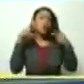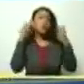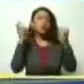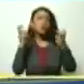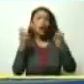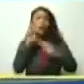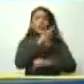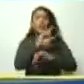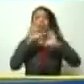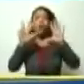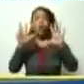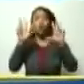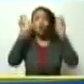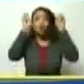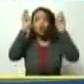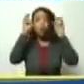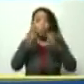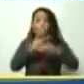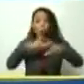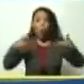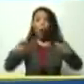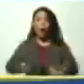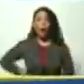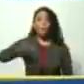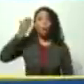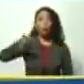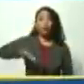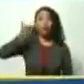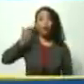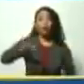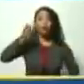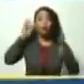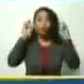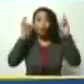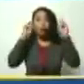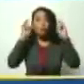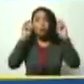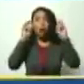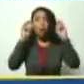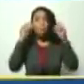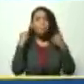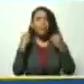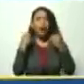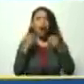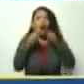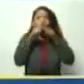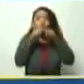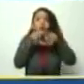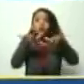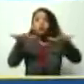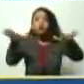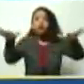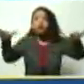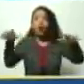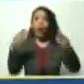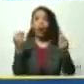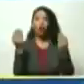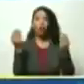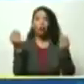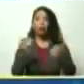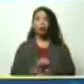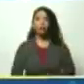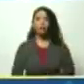crecimiento, las prioridades fundamentales para la expansión económica,